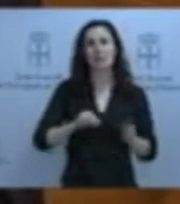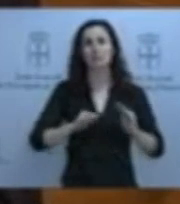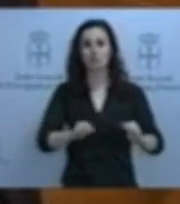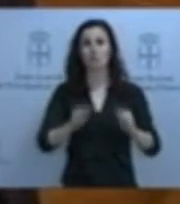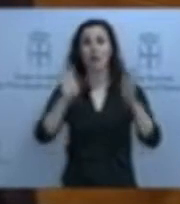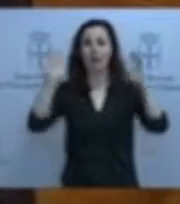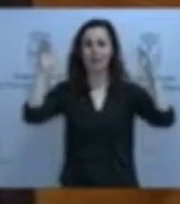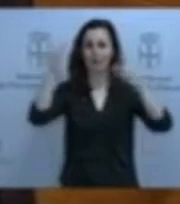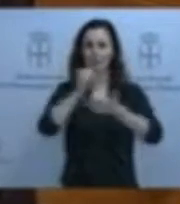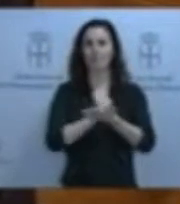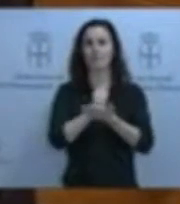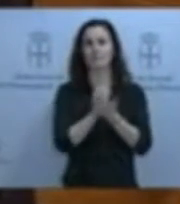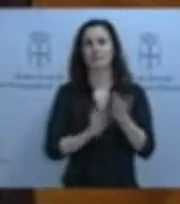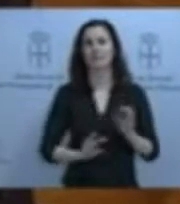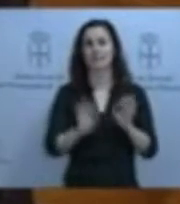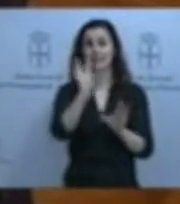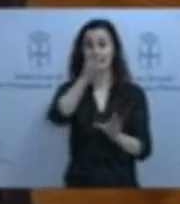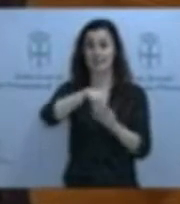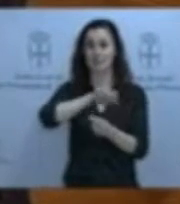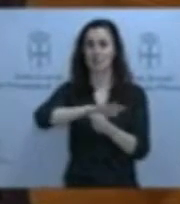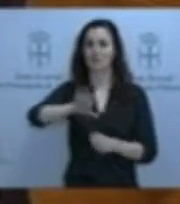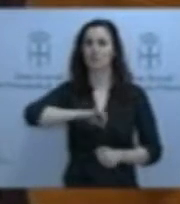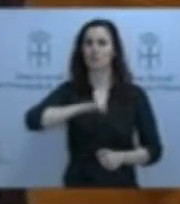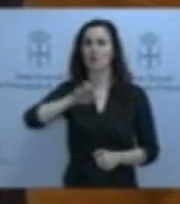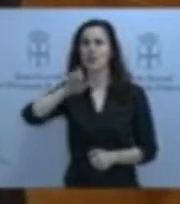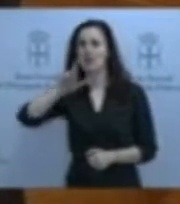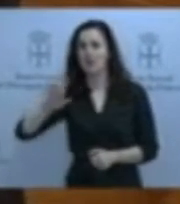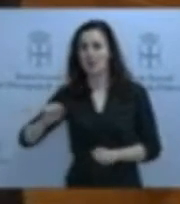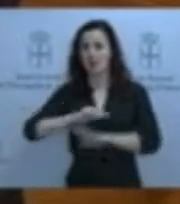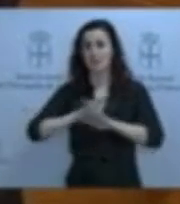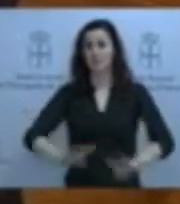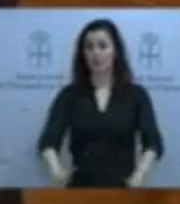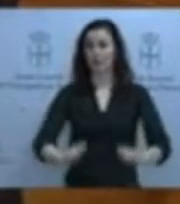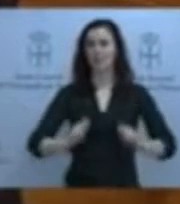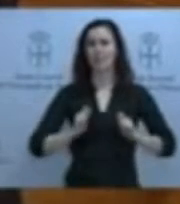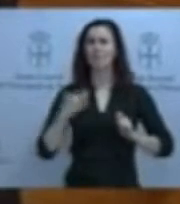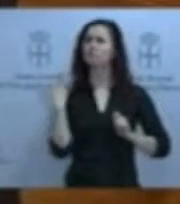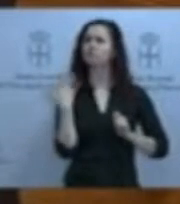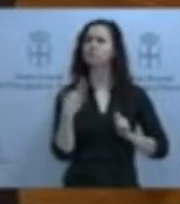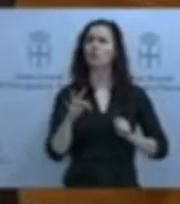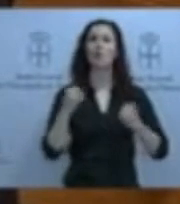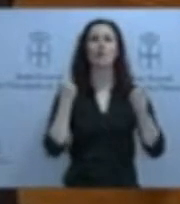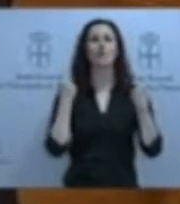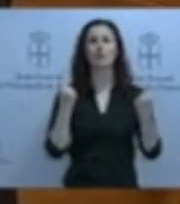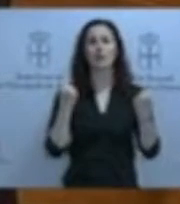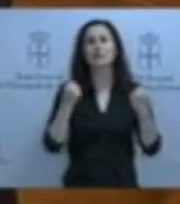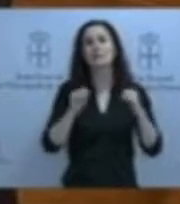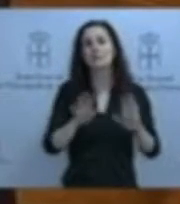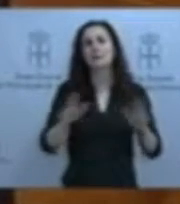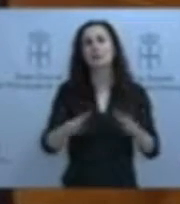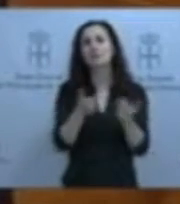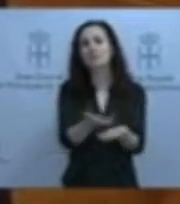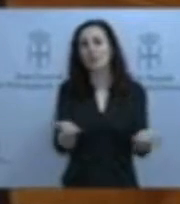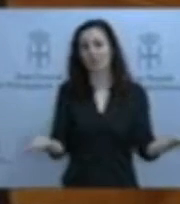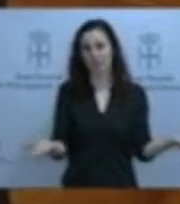farmacéutica especializada en el ámbito de las residencias proporciona muchísimos beneficios, pero nos lo proporciona a la sociedad en